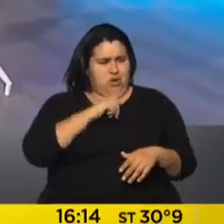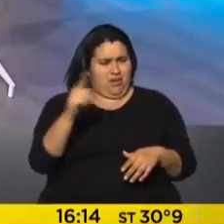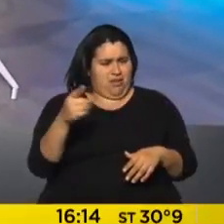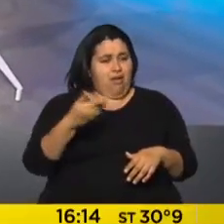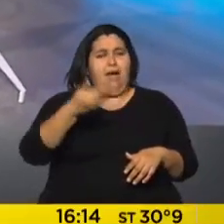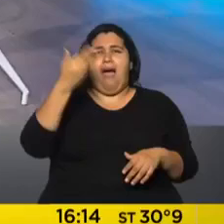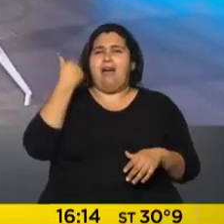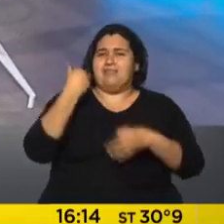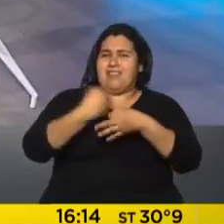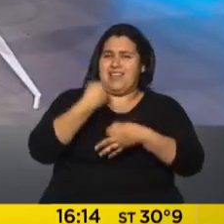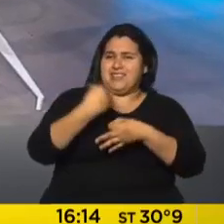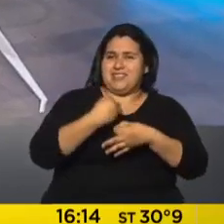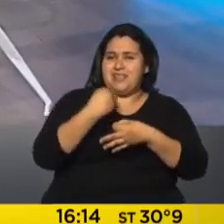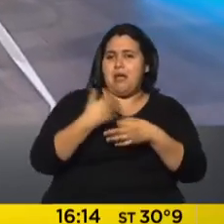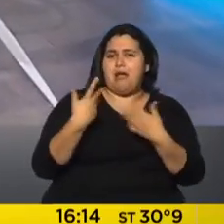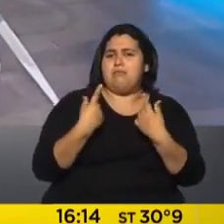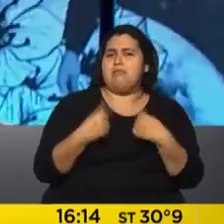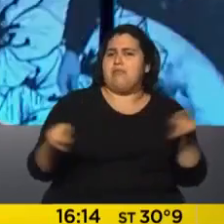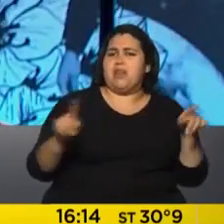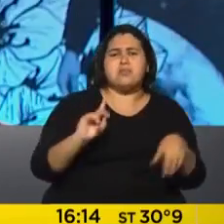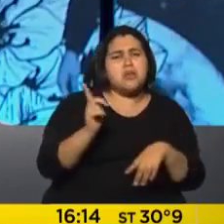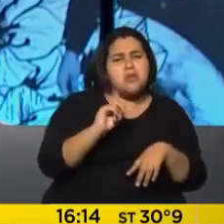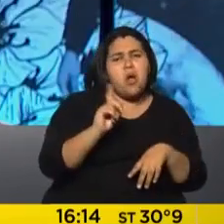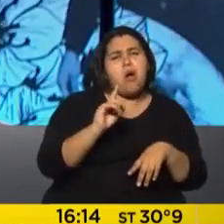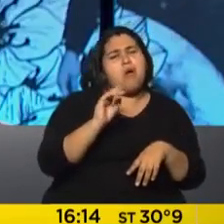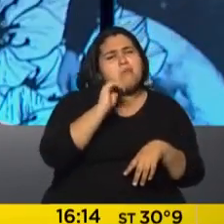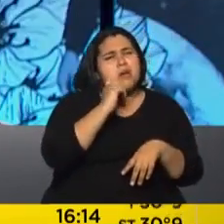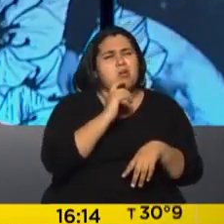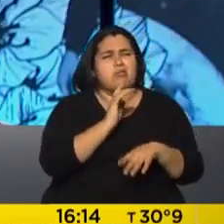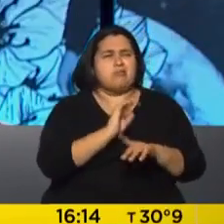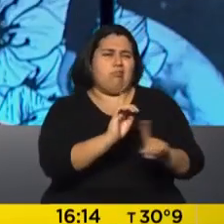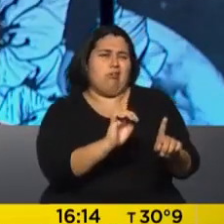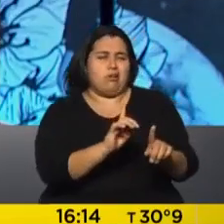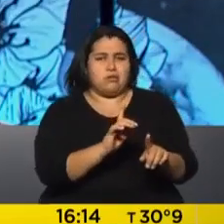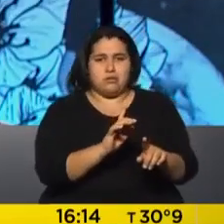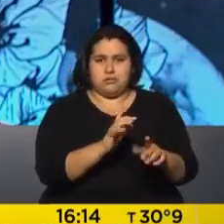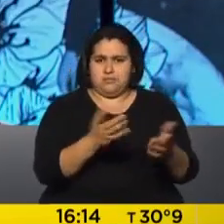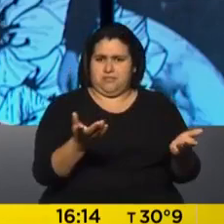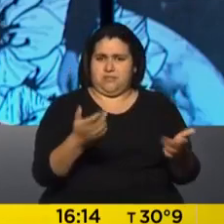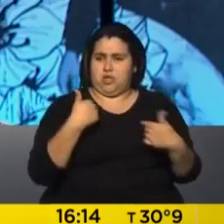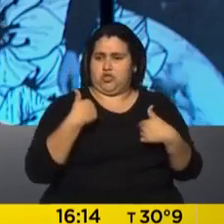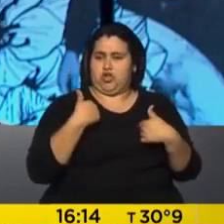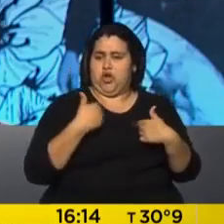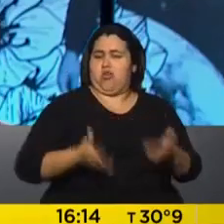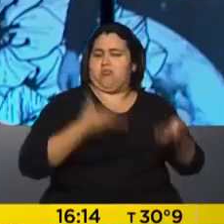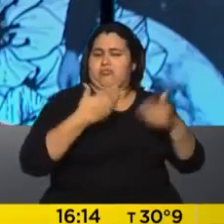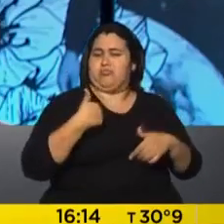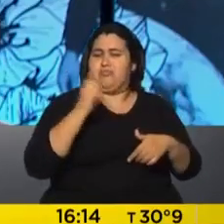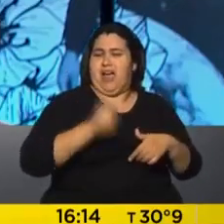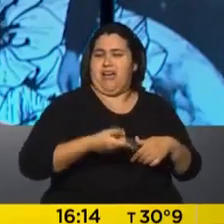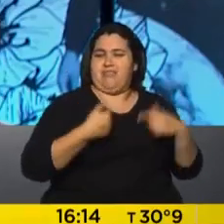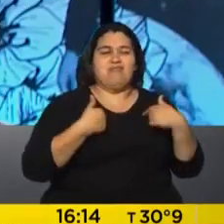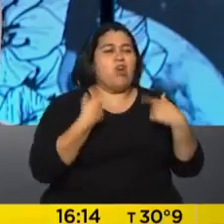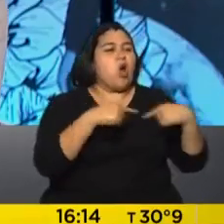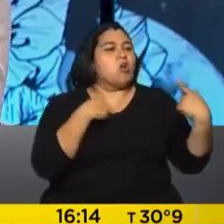habían enseñado que era distinto, que era todo nada y que a partir de que yo te doy ese empujón, lo tuyo también es